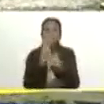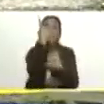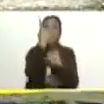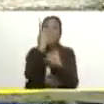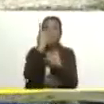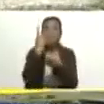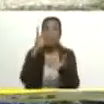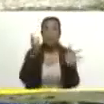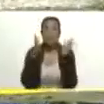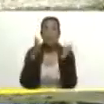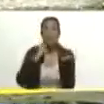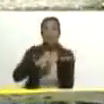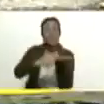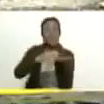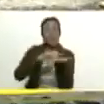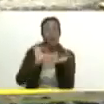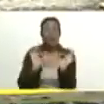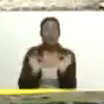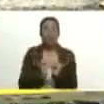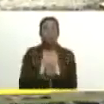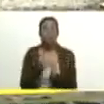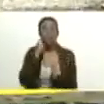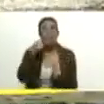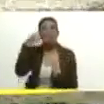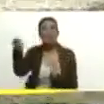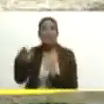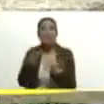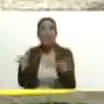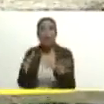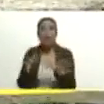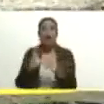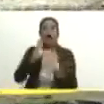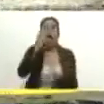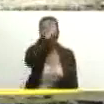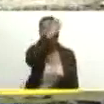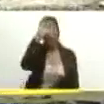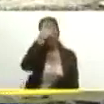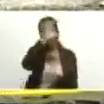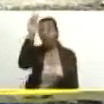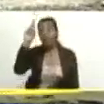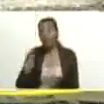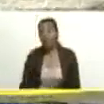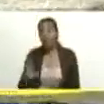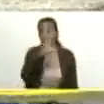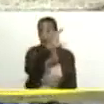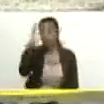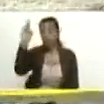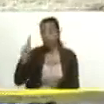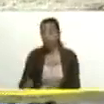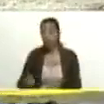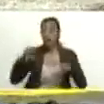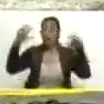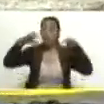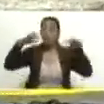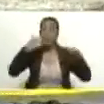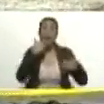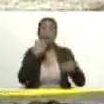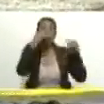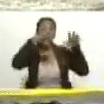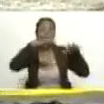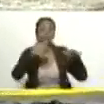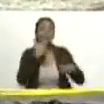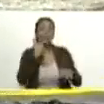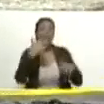ahí. Ese. Y allá es Costa Rica. Costa Rica, correcto. Está lloviznando, nos va a caer palo de agua aquí.